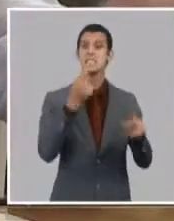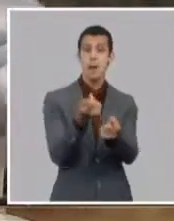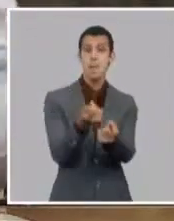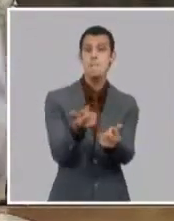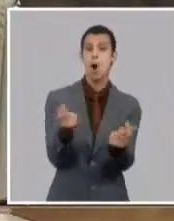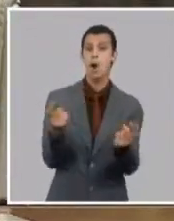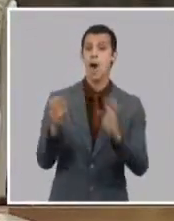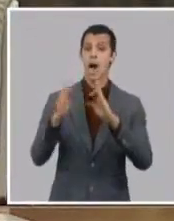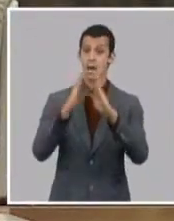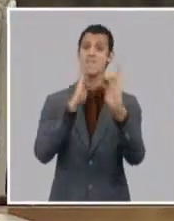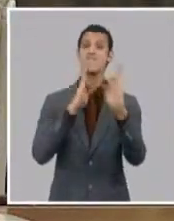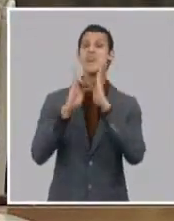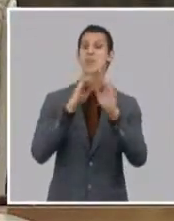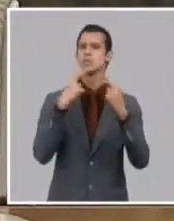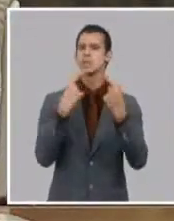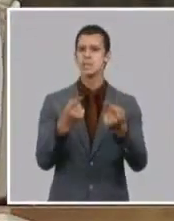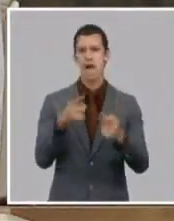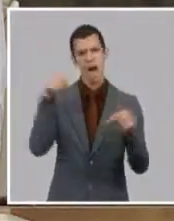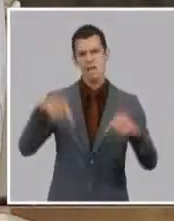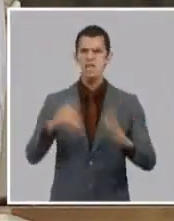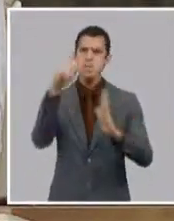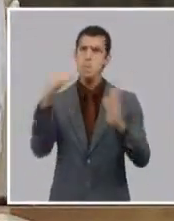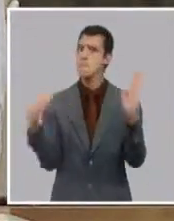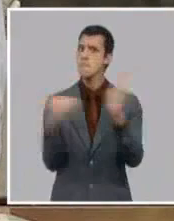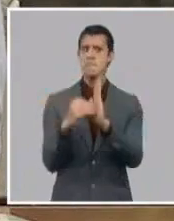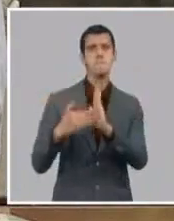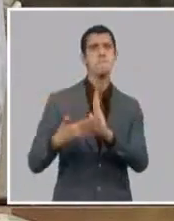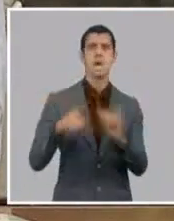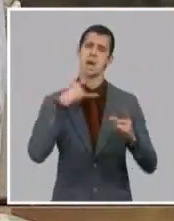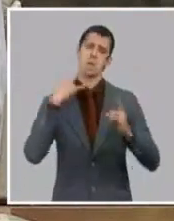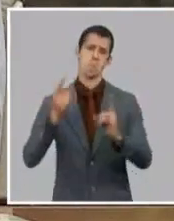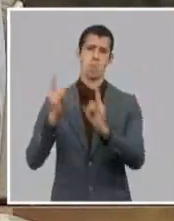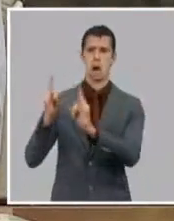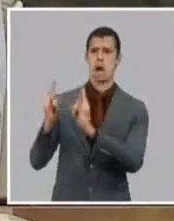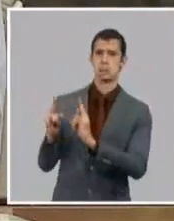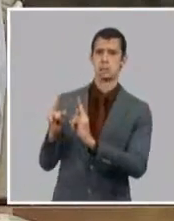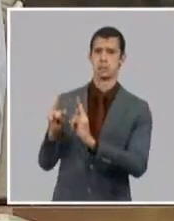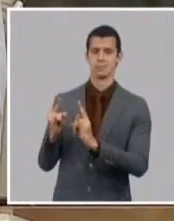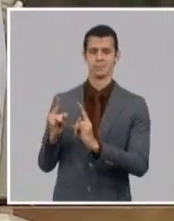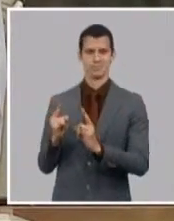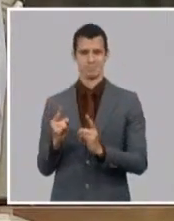muertos en Cuba? Ya reconocimos que hubo un fallecido y estamos haciendo toda la investigación.